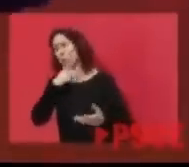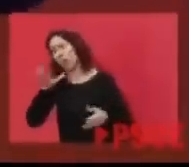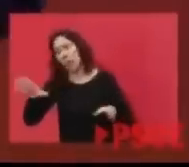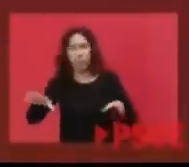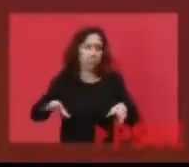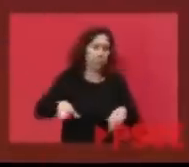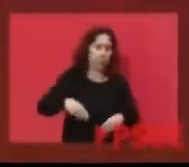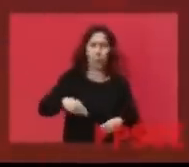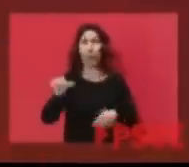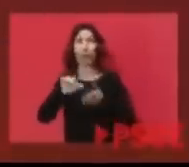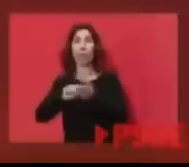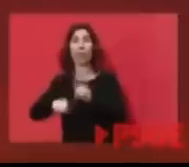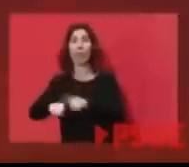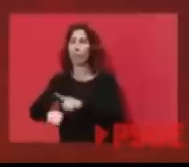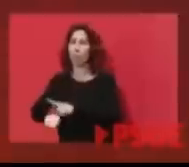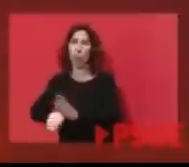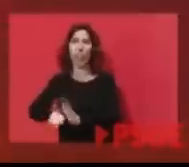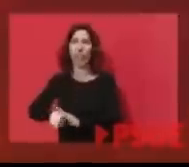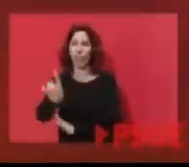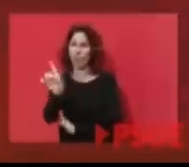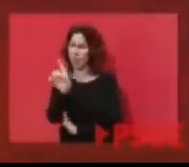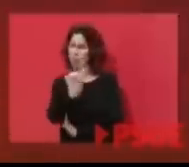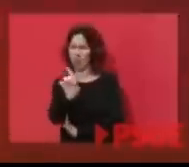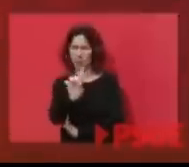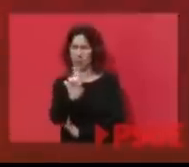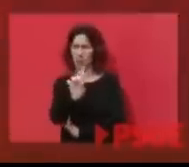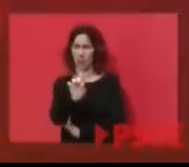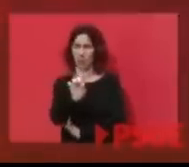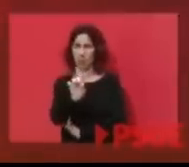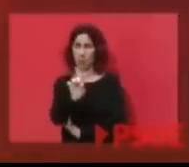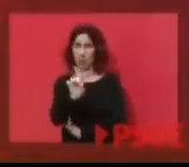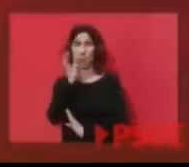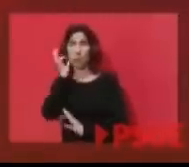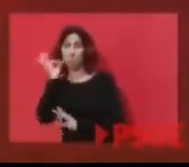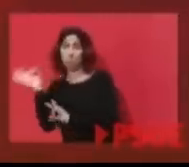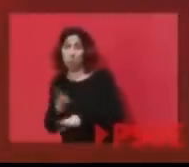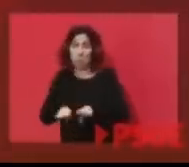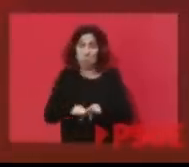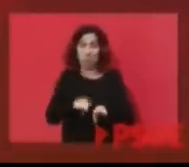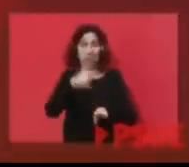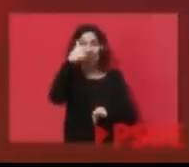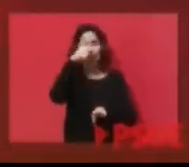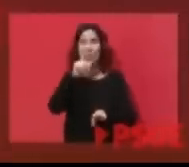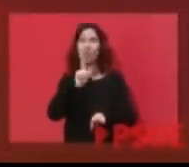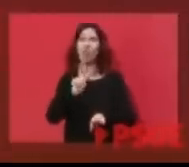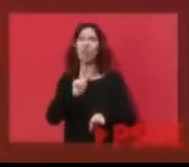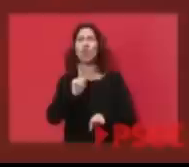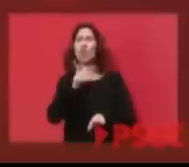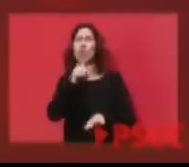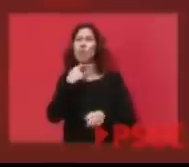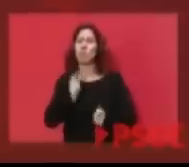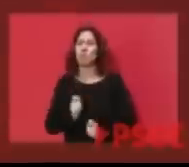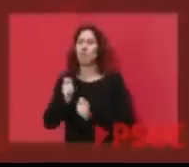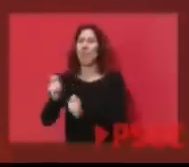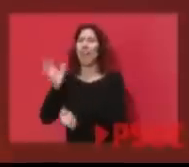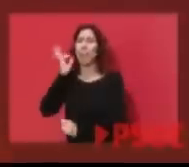Podemos. Previamente fue secretaria de Estado de Inmigración en la etapa del gobierno socialista de José Luis Rodríguez Zapatero. Es decir,